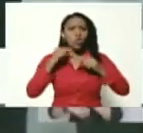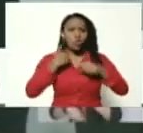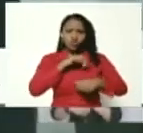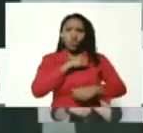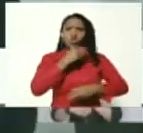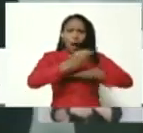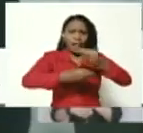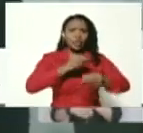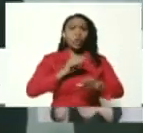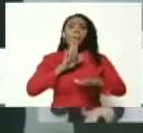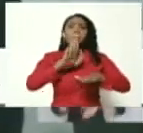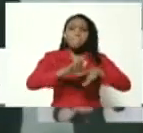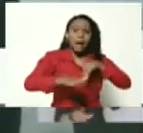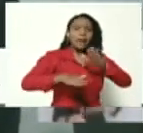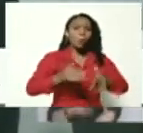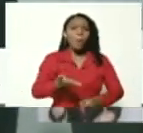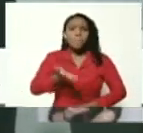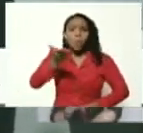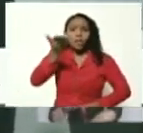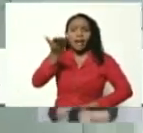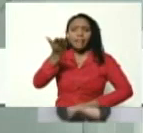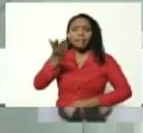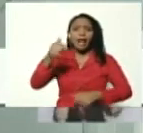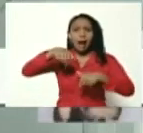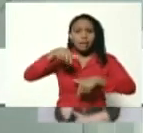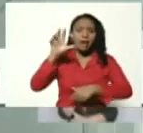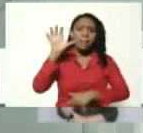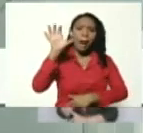a dar un paso importante para el país.